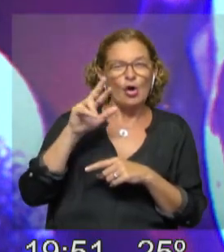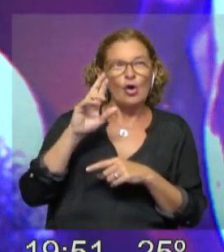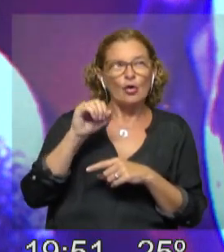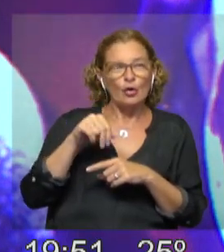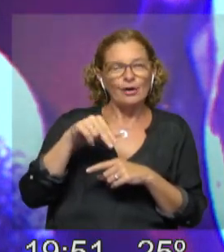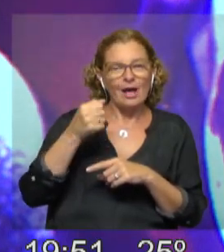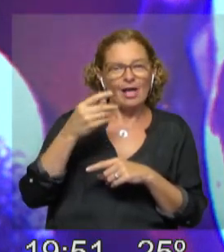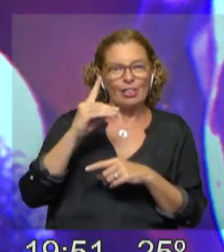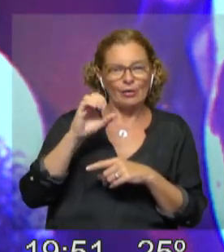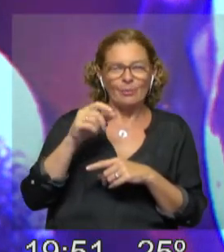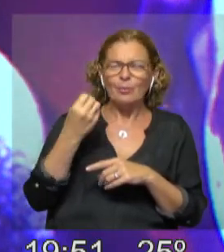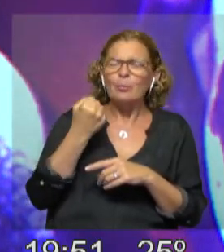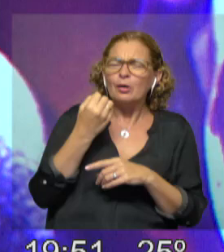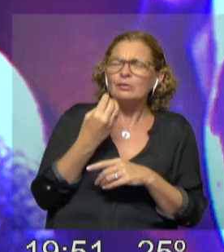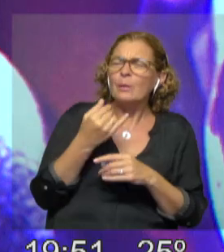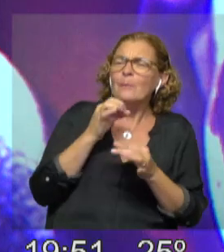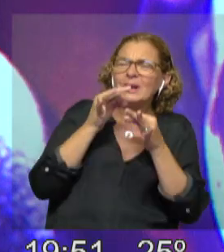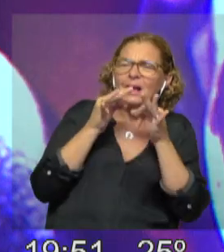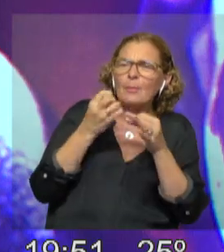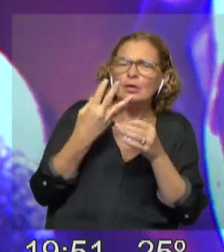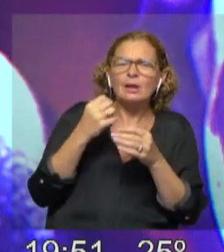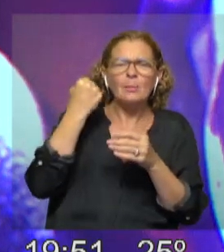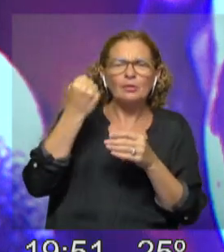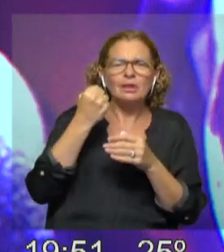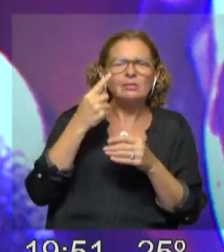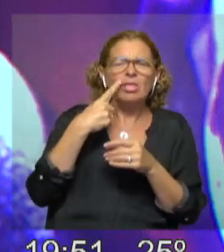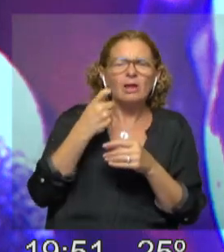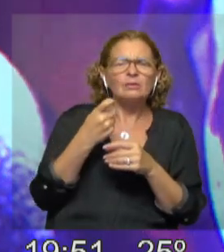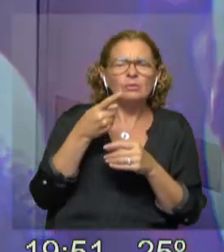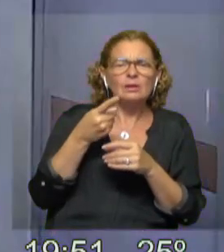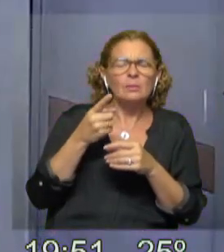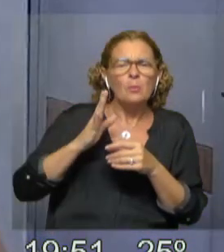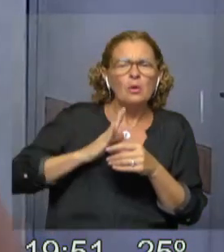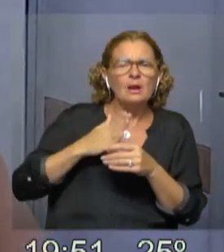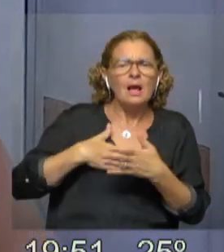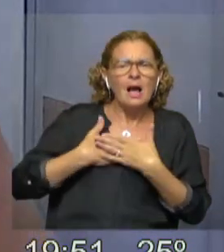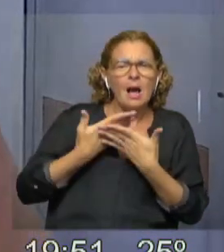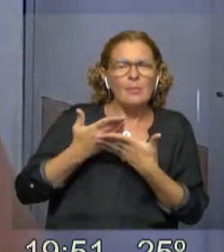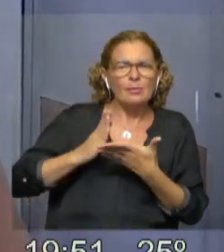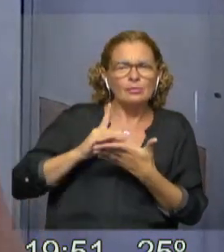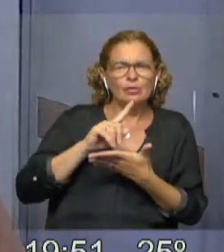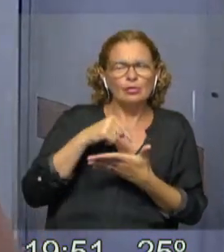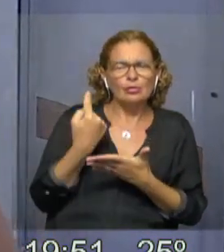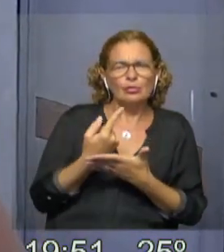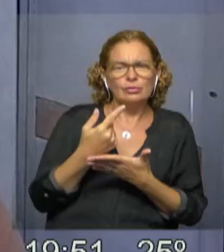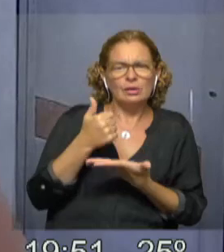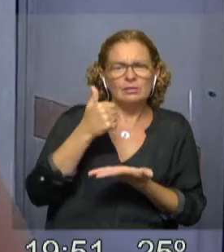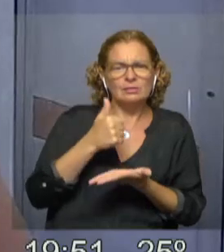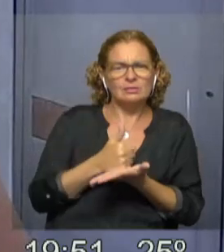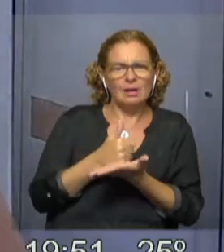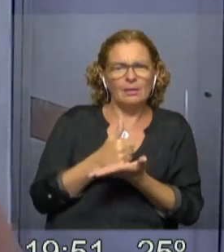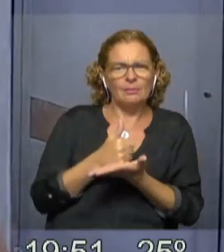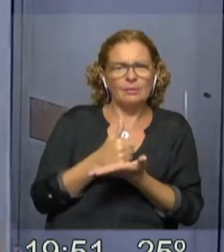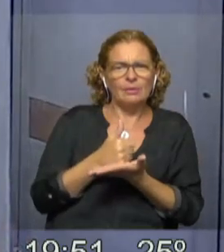bueno, por qué es importante visibilizar el lesbianismo en nuestro país. Nosotros existimos y somos muy poco nombrades